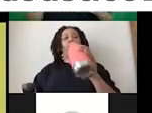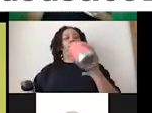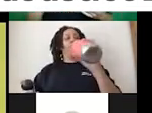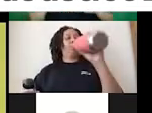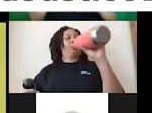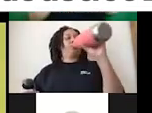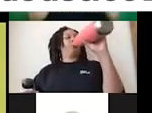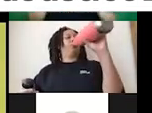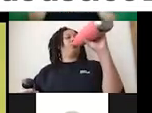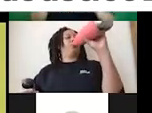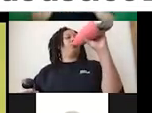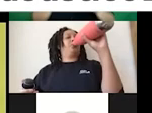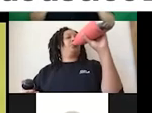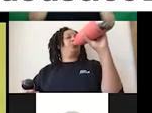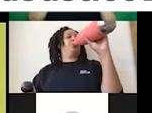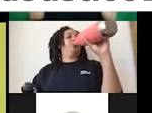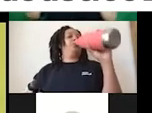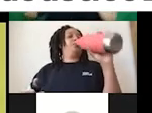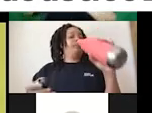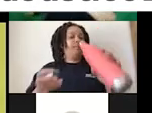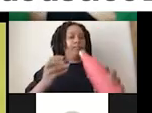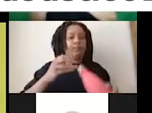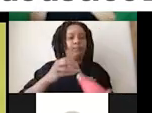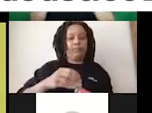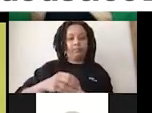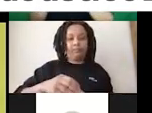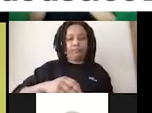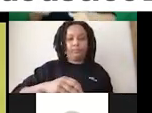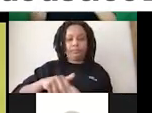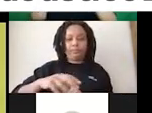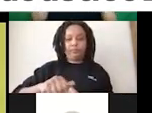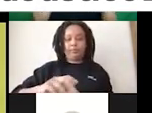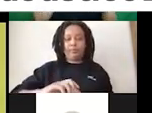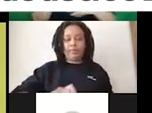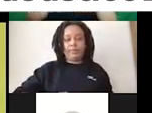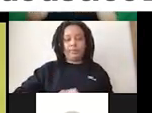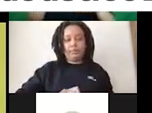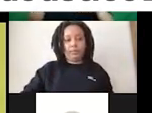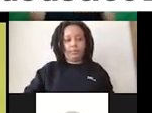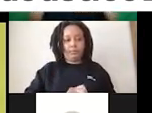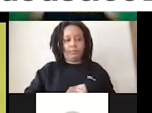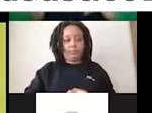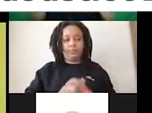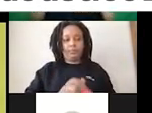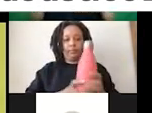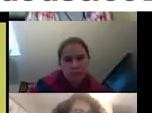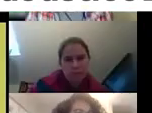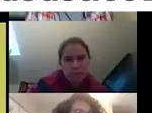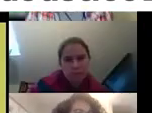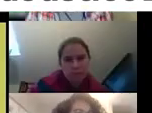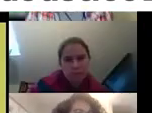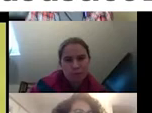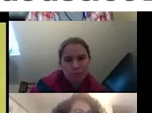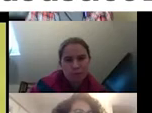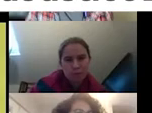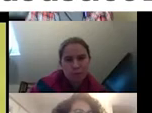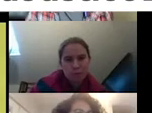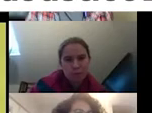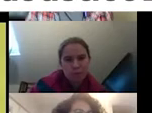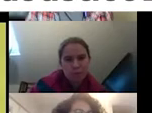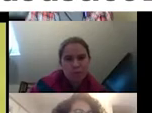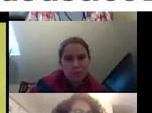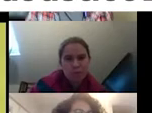de de realizar y descubrir su identidad verdad es algo importante he tratado de